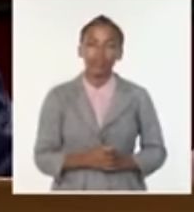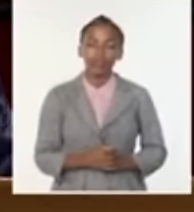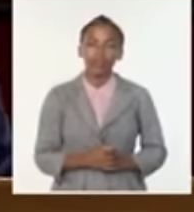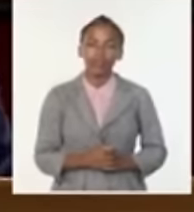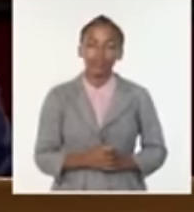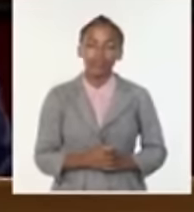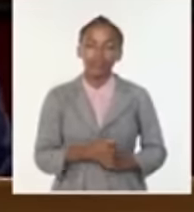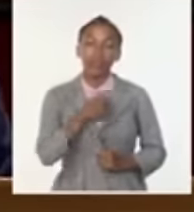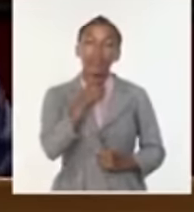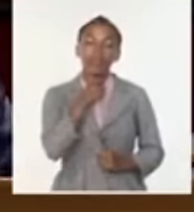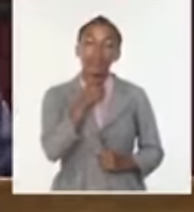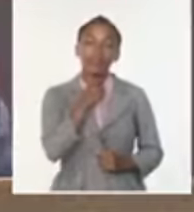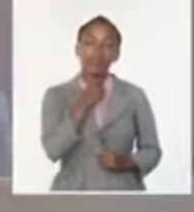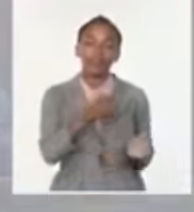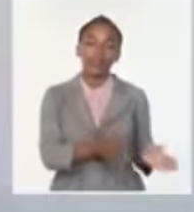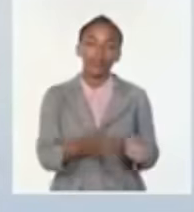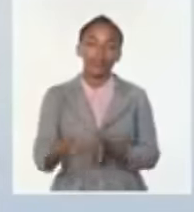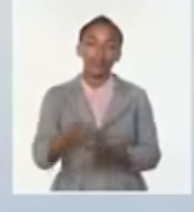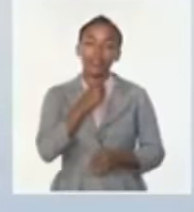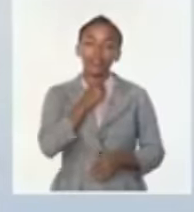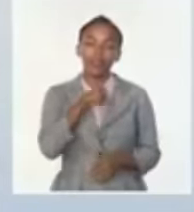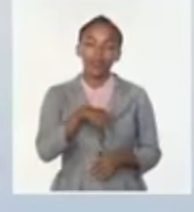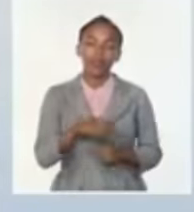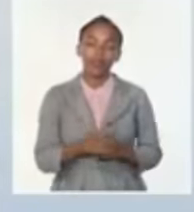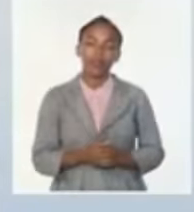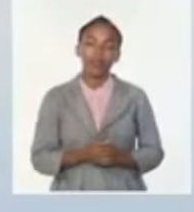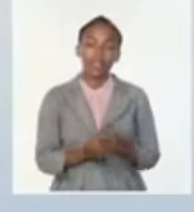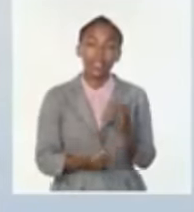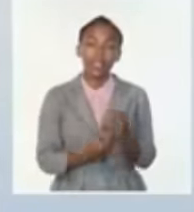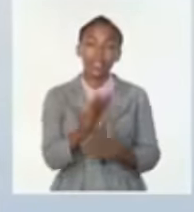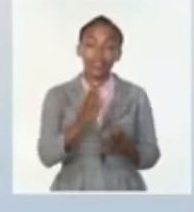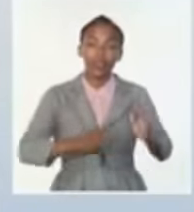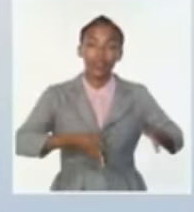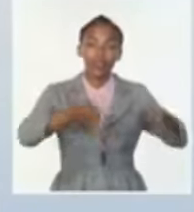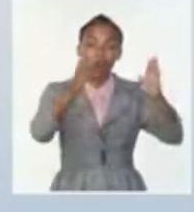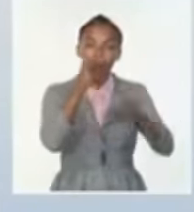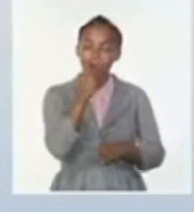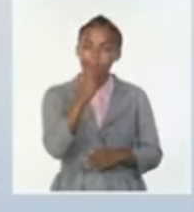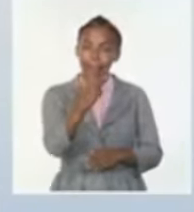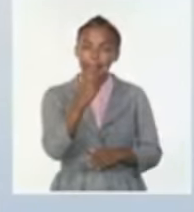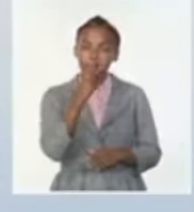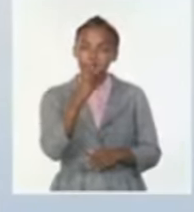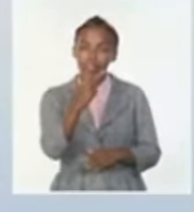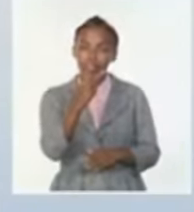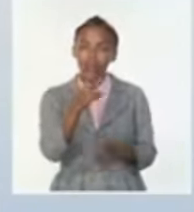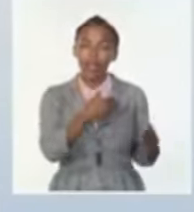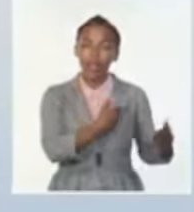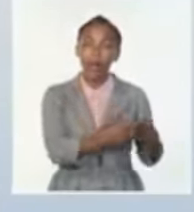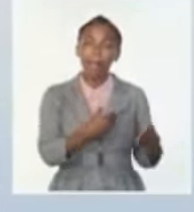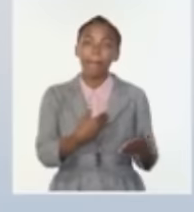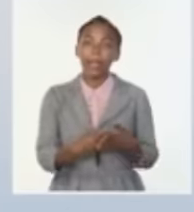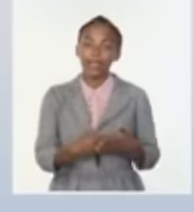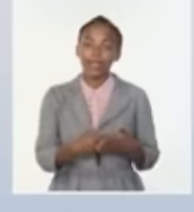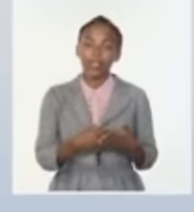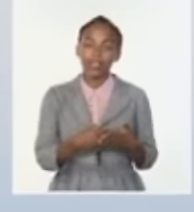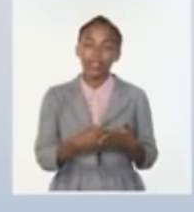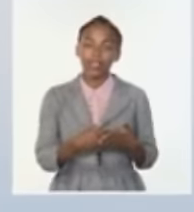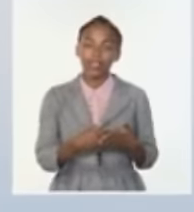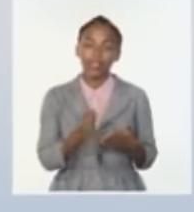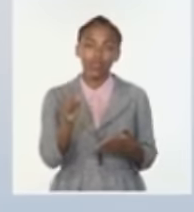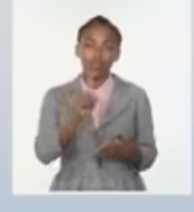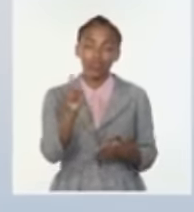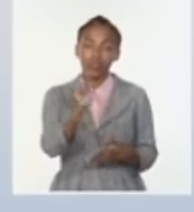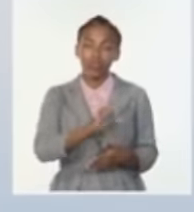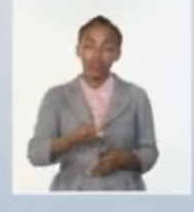Sobre la creación del nuevo instituto para la atención a los actores económicos no sociales, decirle que la presidenta,